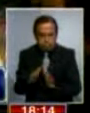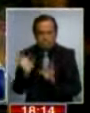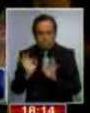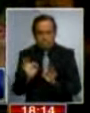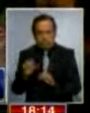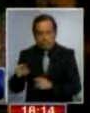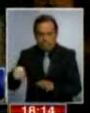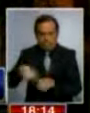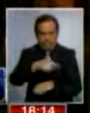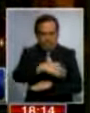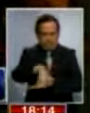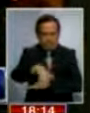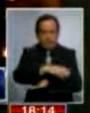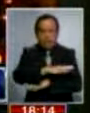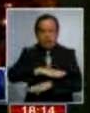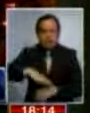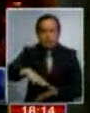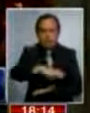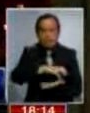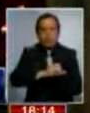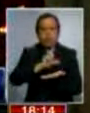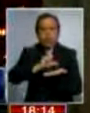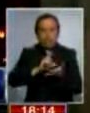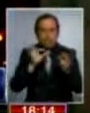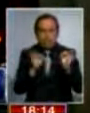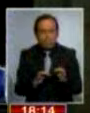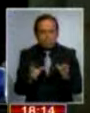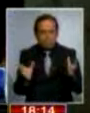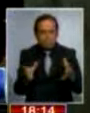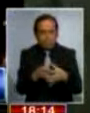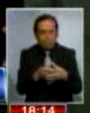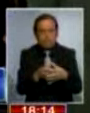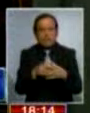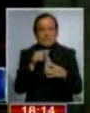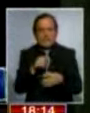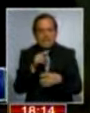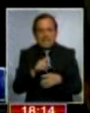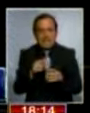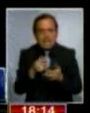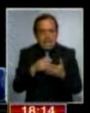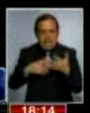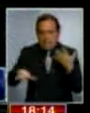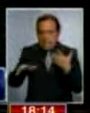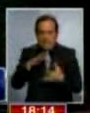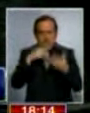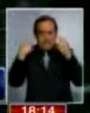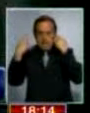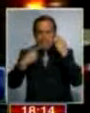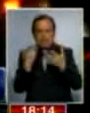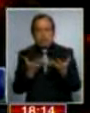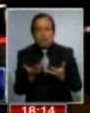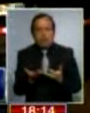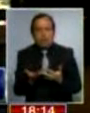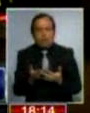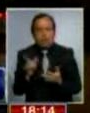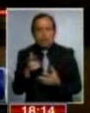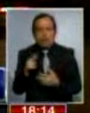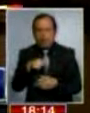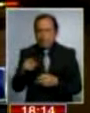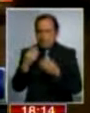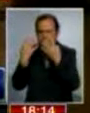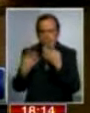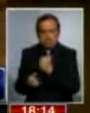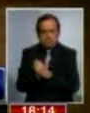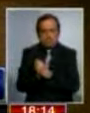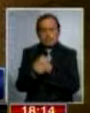destinadas a un patio de acopio, un patio de zona segura, un punto de encuentro, y ahí se produce el descontrol. Entonces, el personal de Gendarmería no le queda otra opción